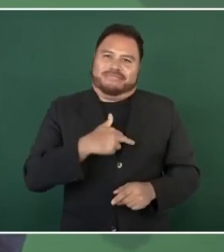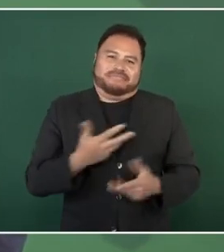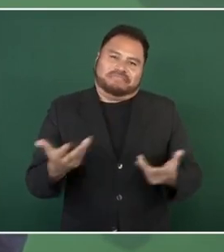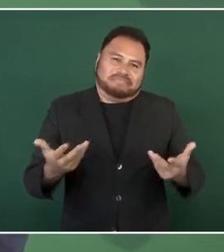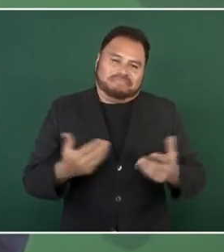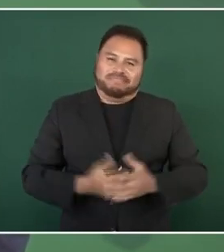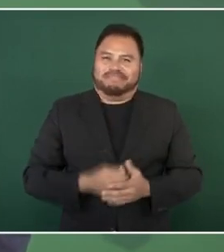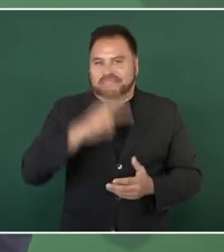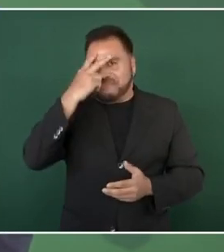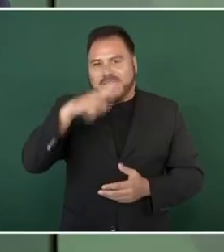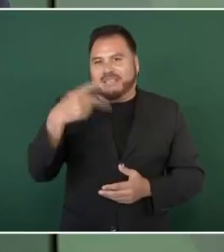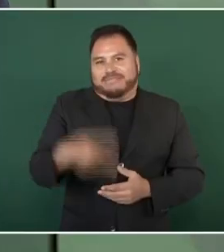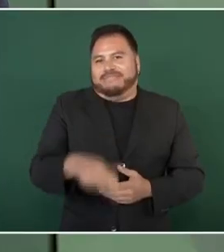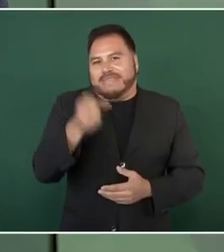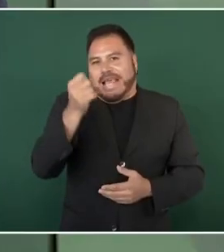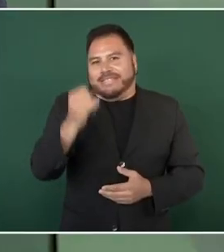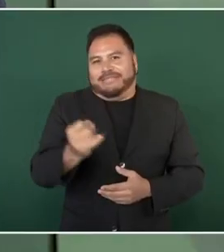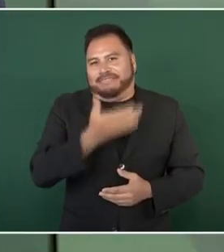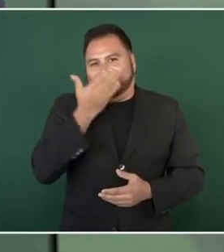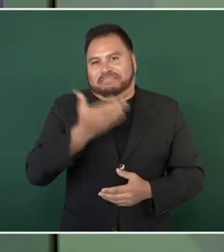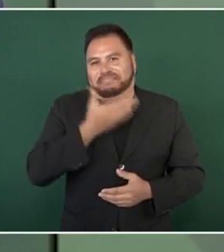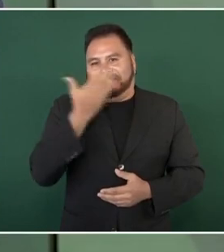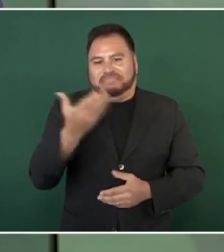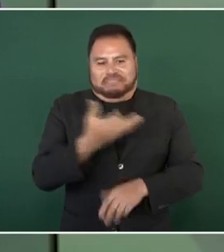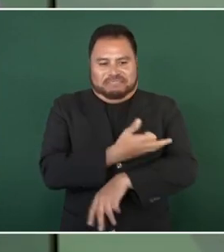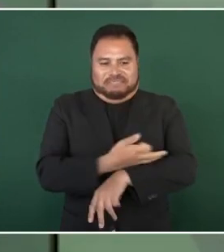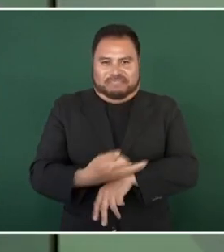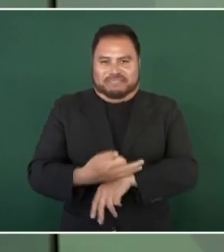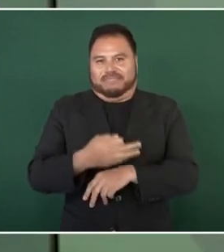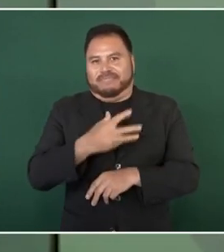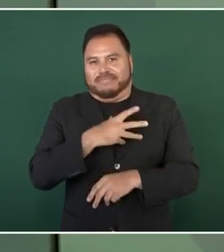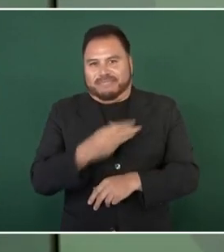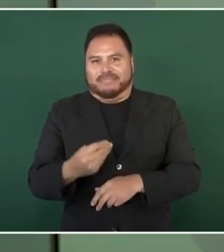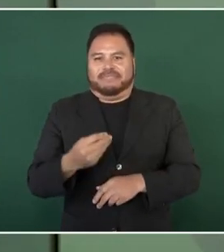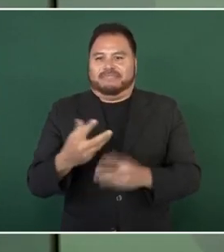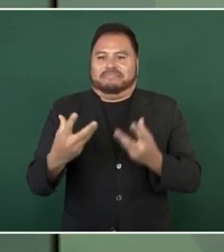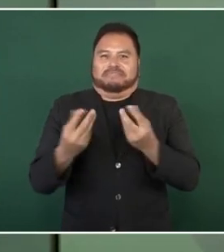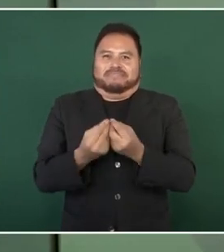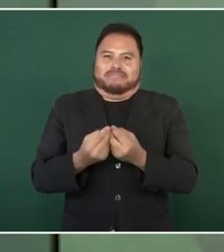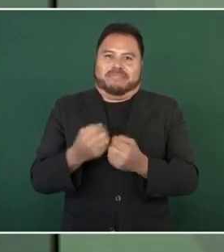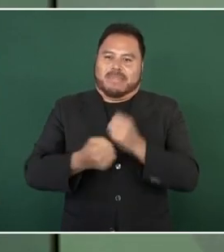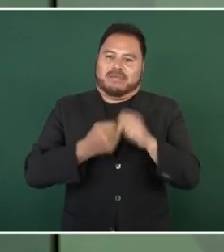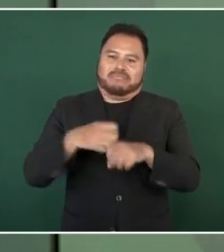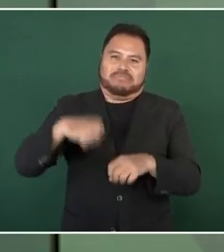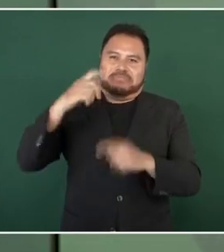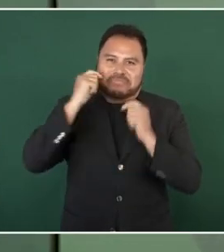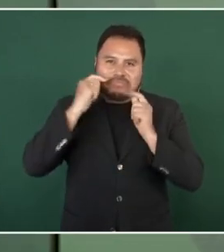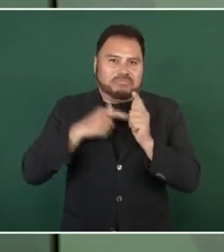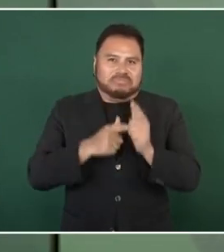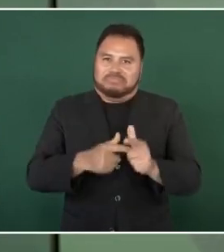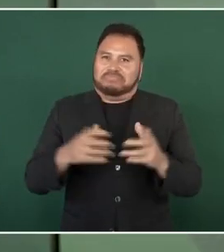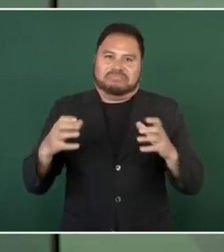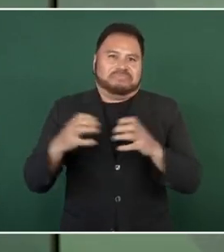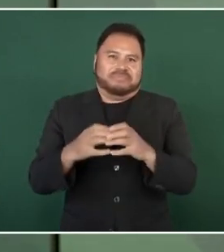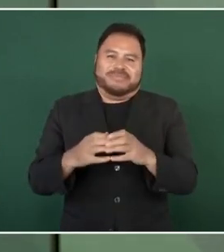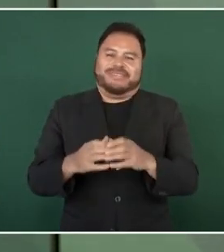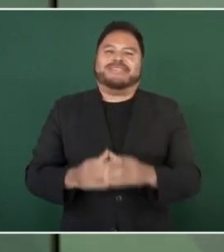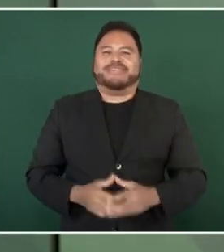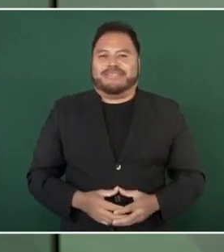los mexicanos. Entonces, por eso tenemos que